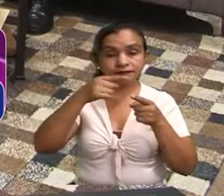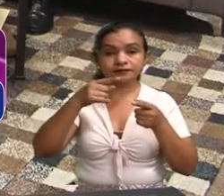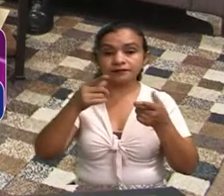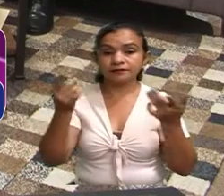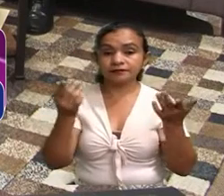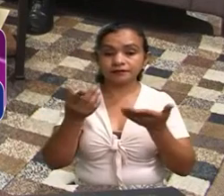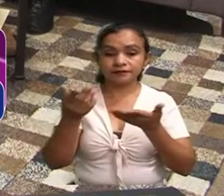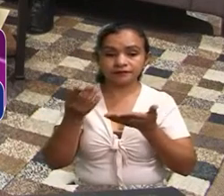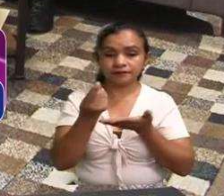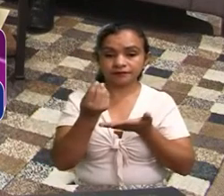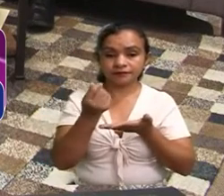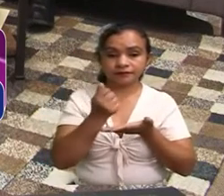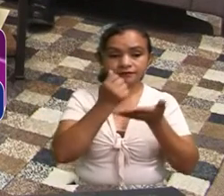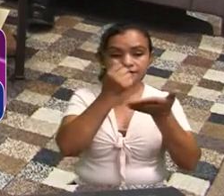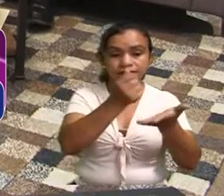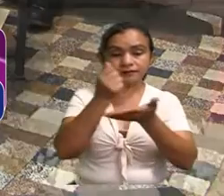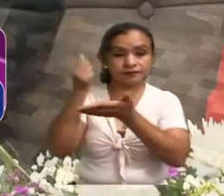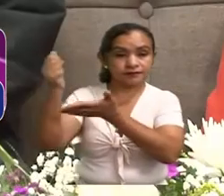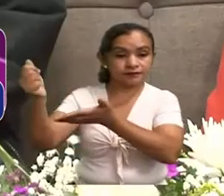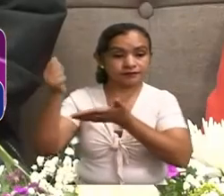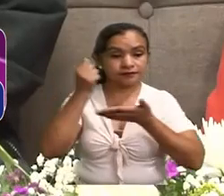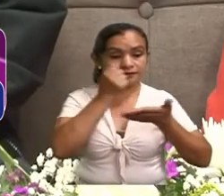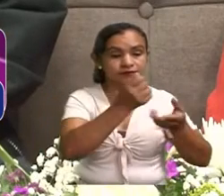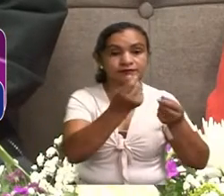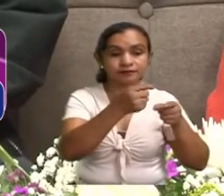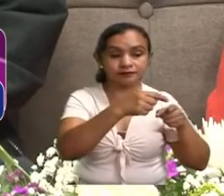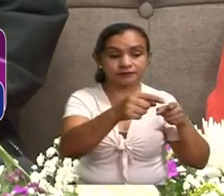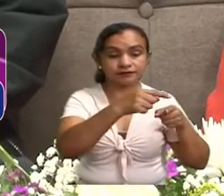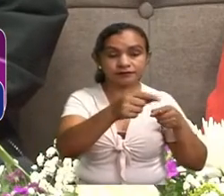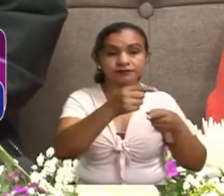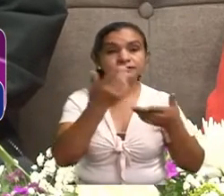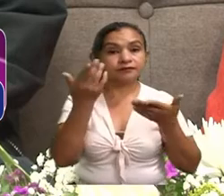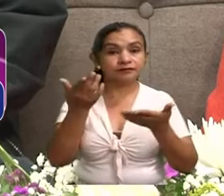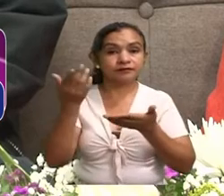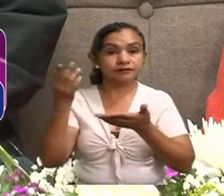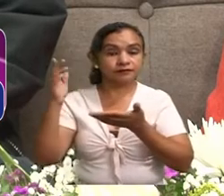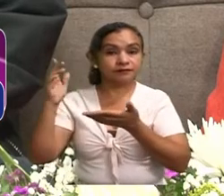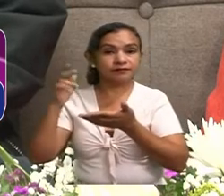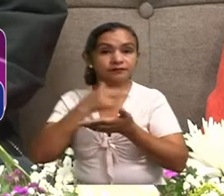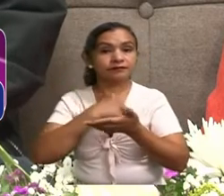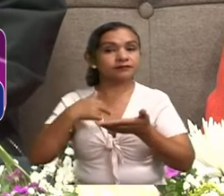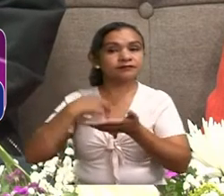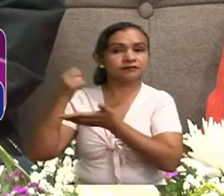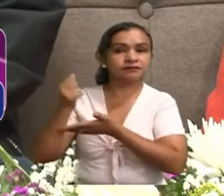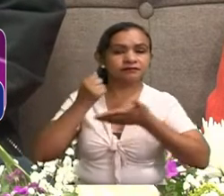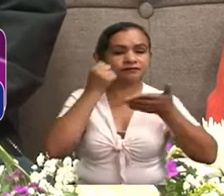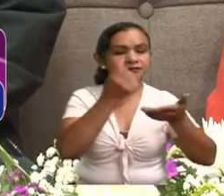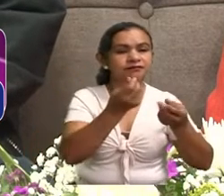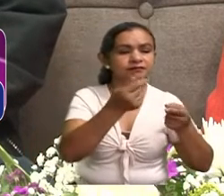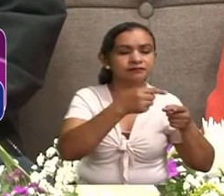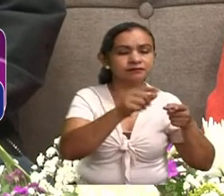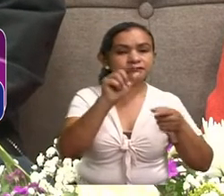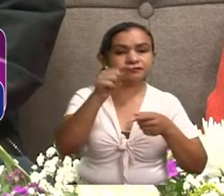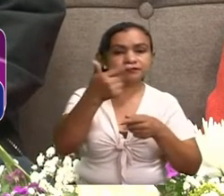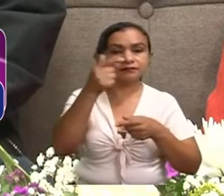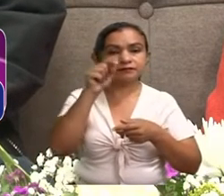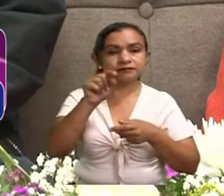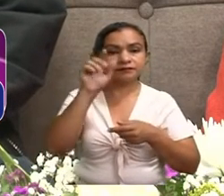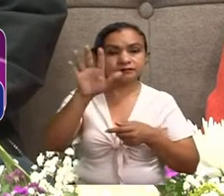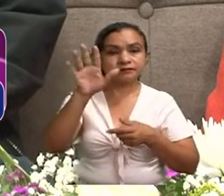transferencias. Recuérdate que tenemos transferencias, las transferencias municipales están destinadas, el 7.5